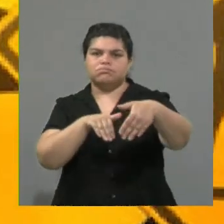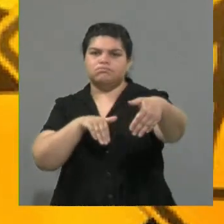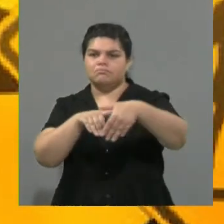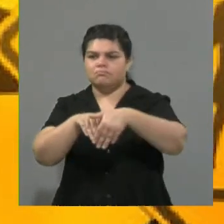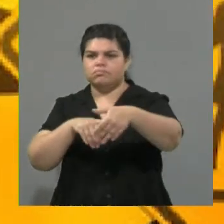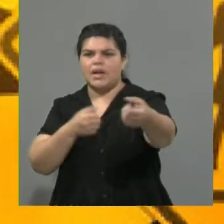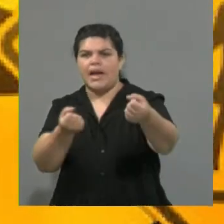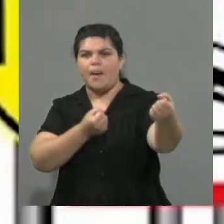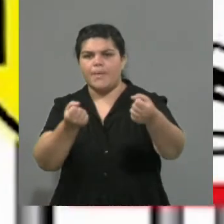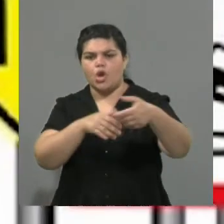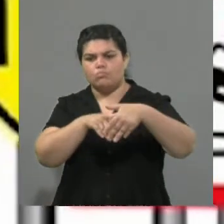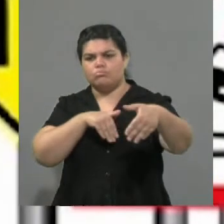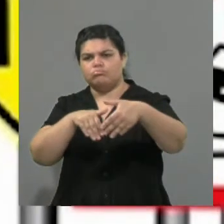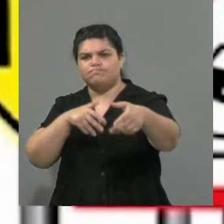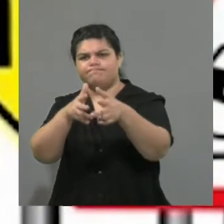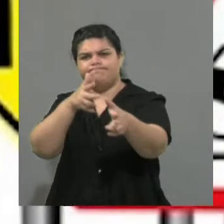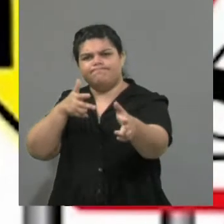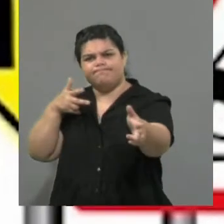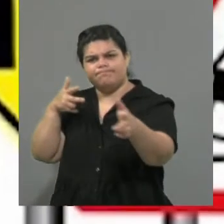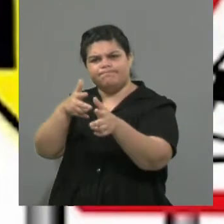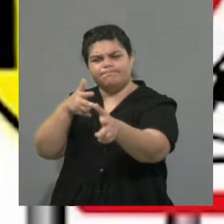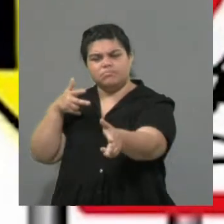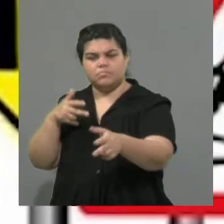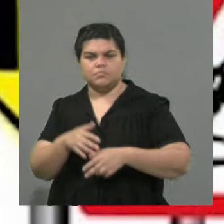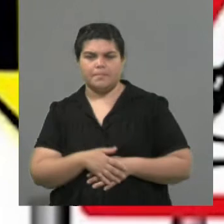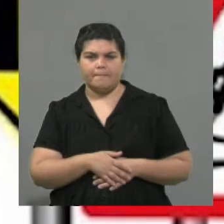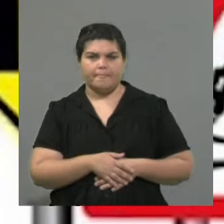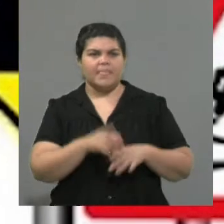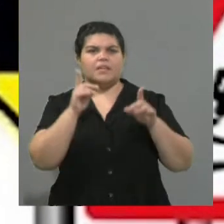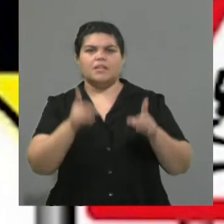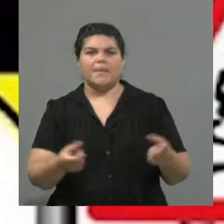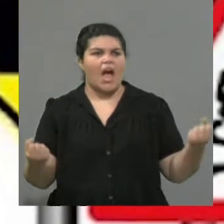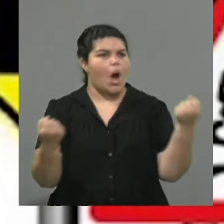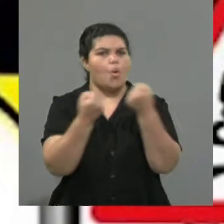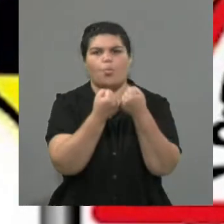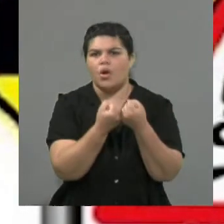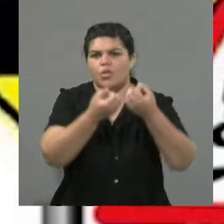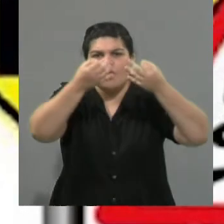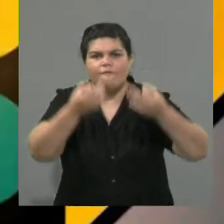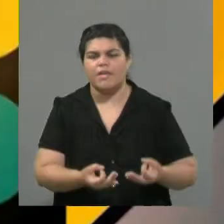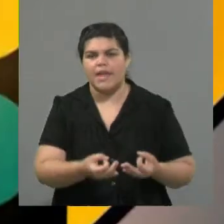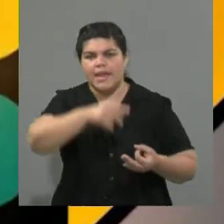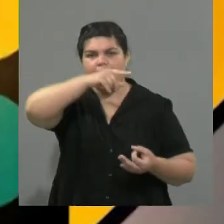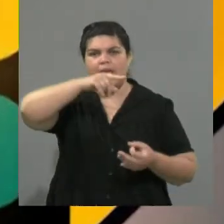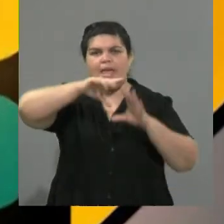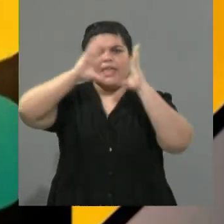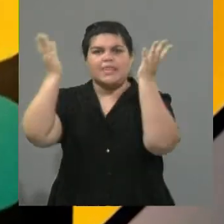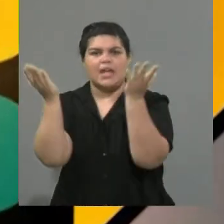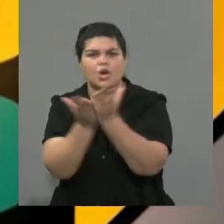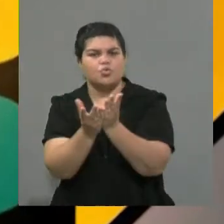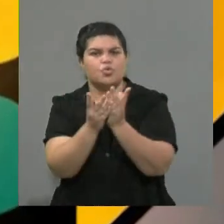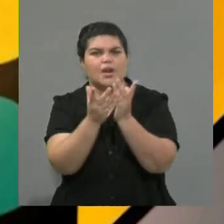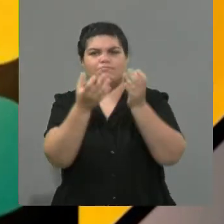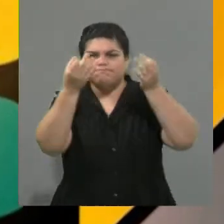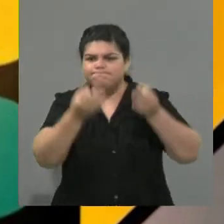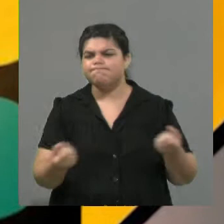trastornos como, por ejemplo, internacionales. No tenemos buenos convenios internacionales y ustedes saben lo que pasa en